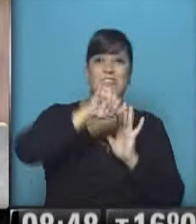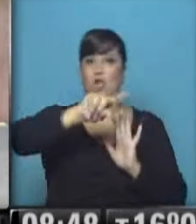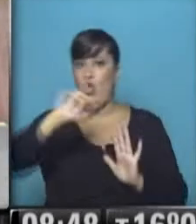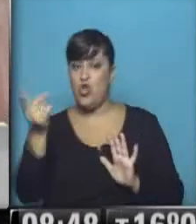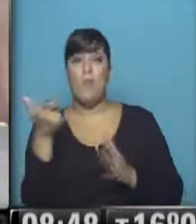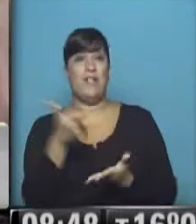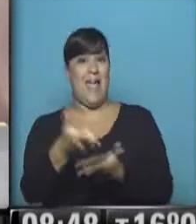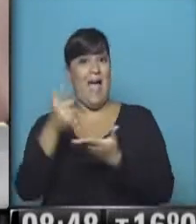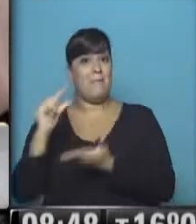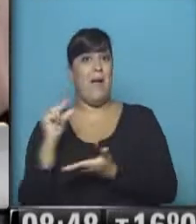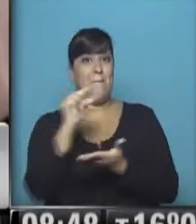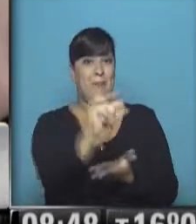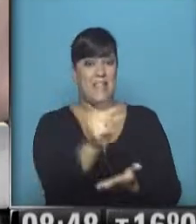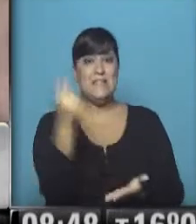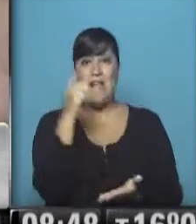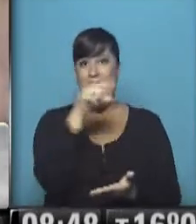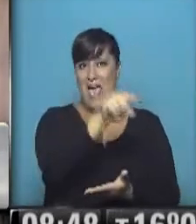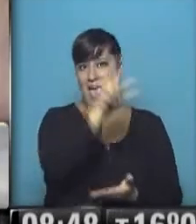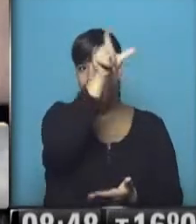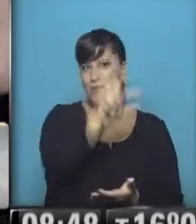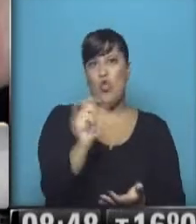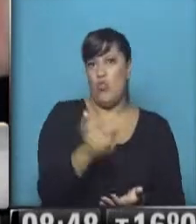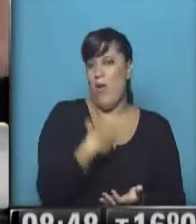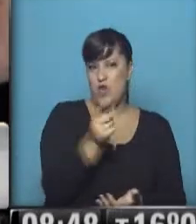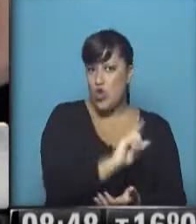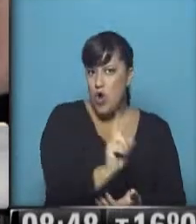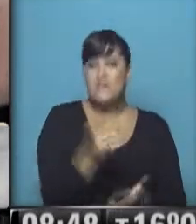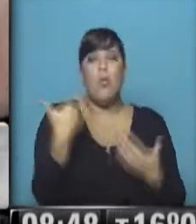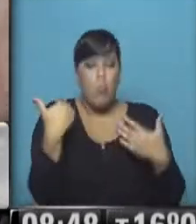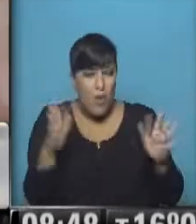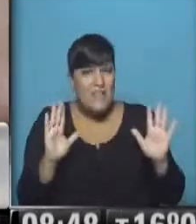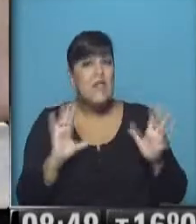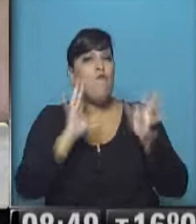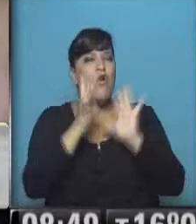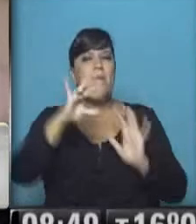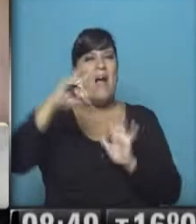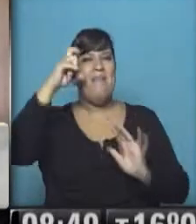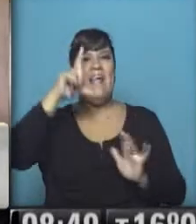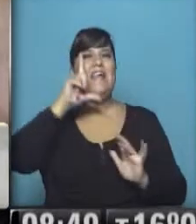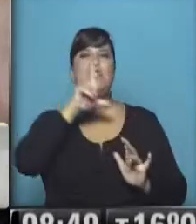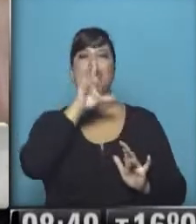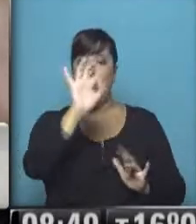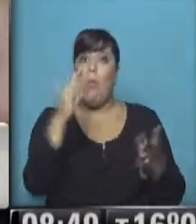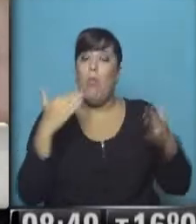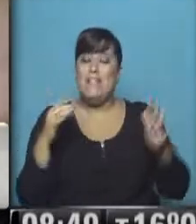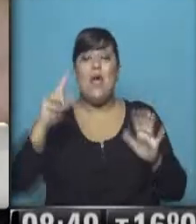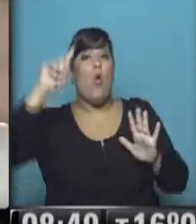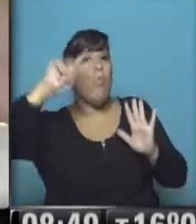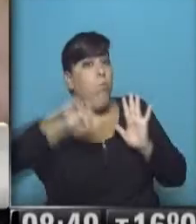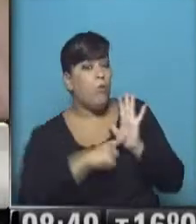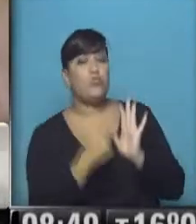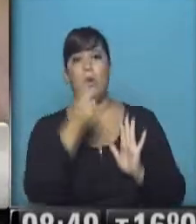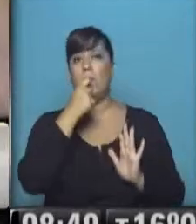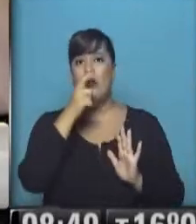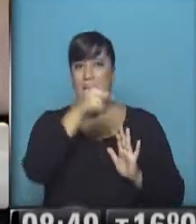arma a alguien que no es legítimo usuario puede ser delito, una conducta típica, salvo que yo realice